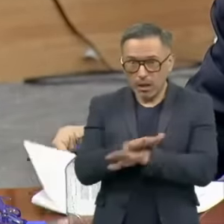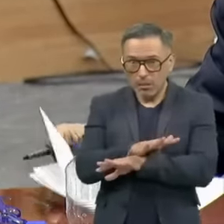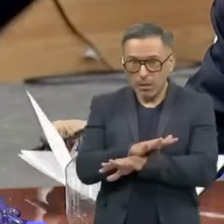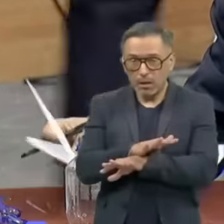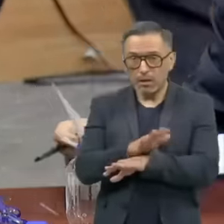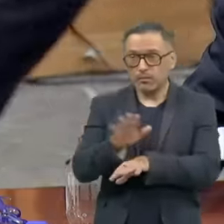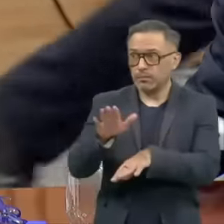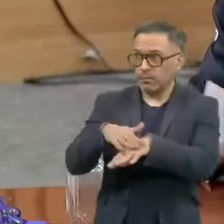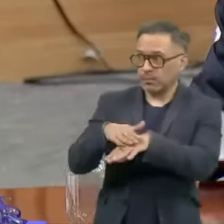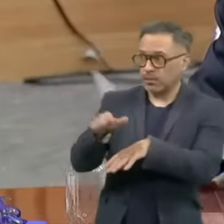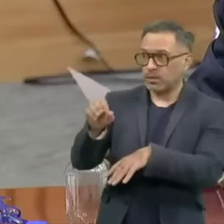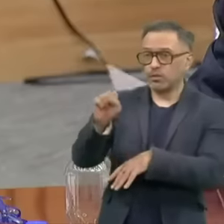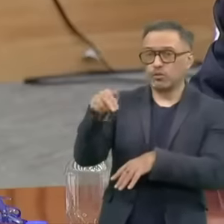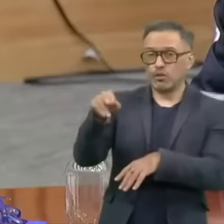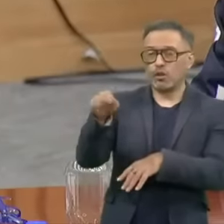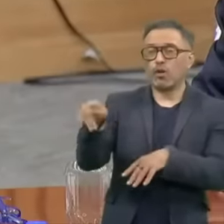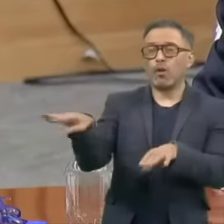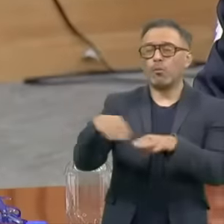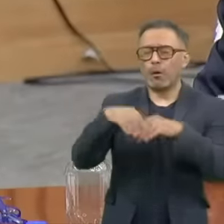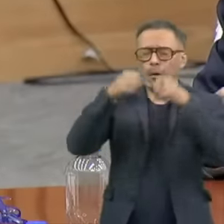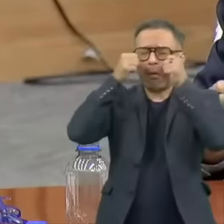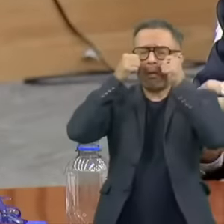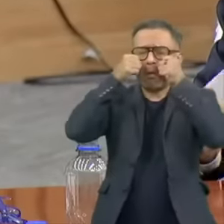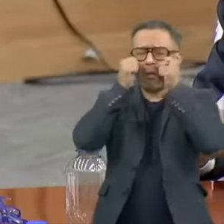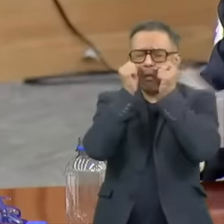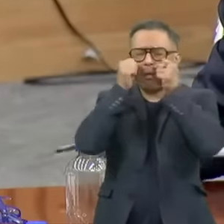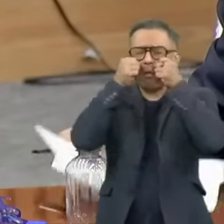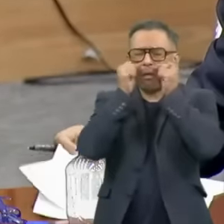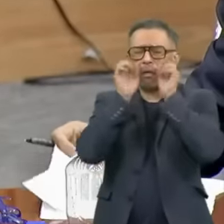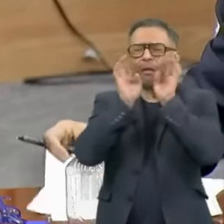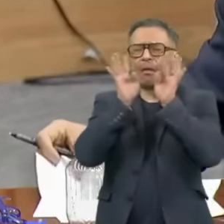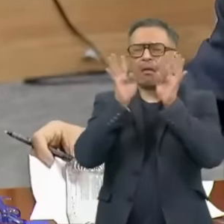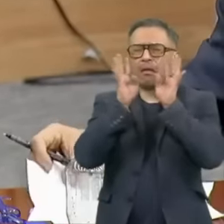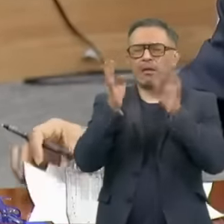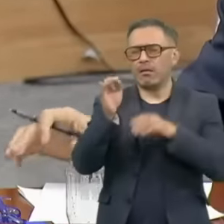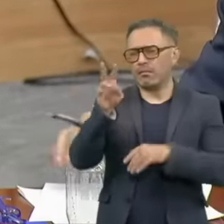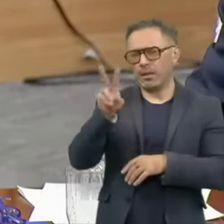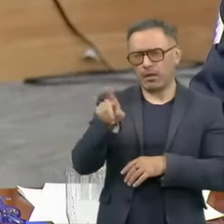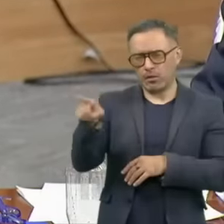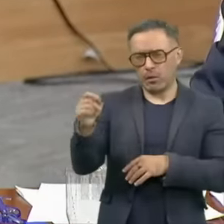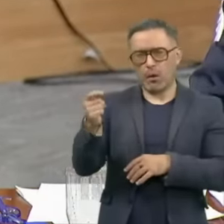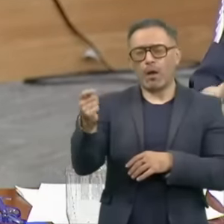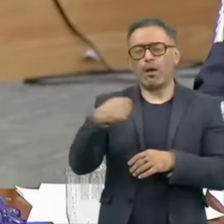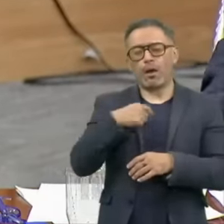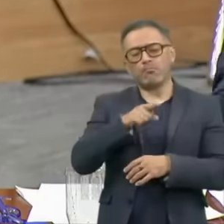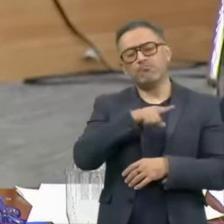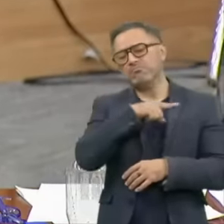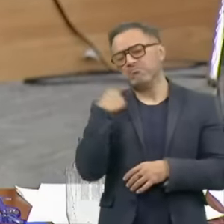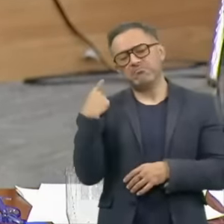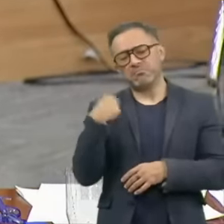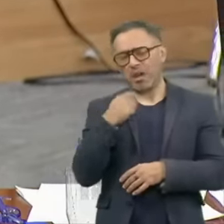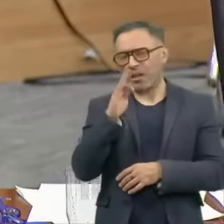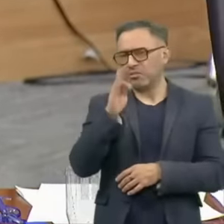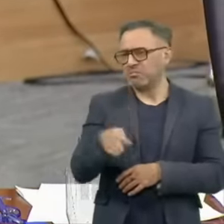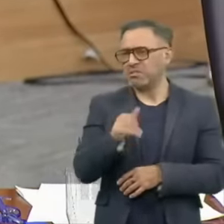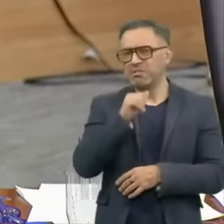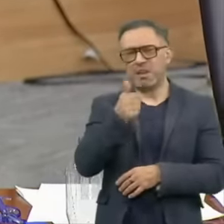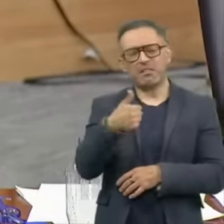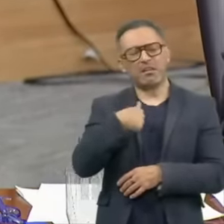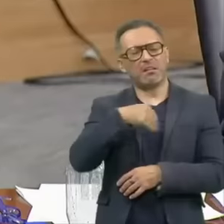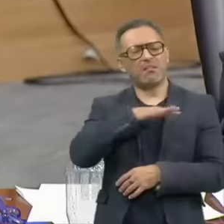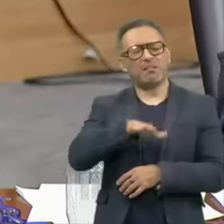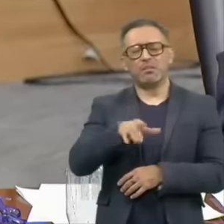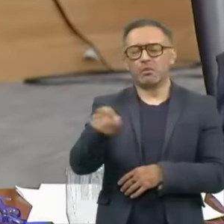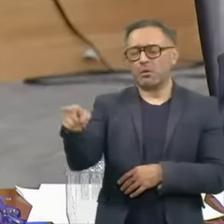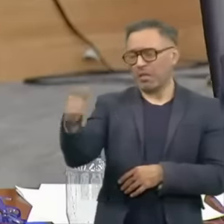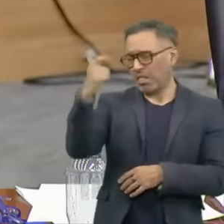representante Sondón, lloriquear, no asumir la derrota, venir a inventar